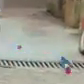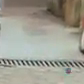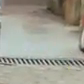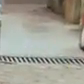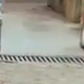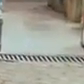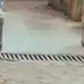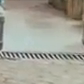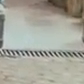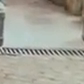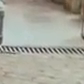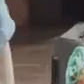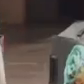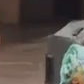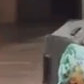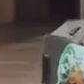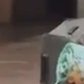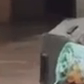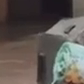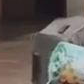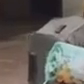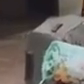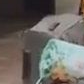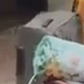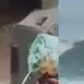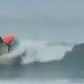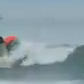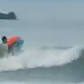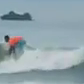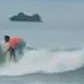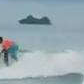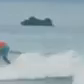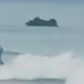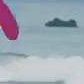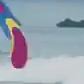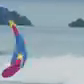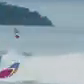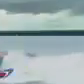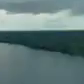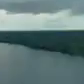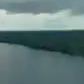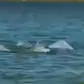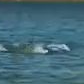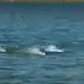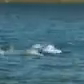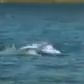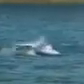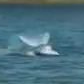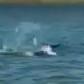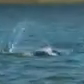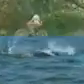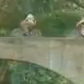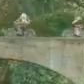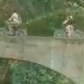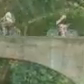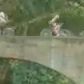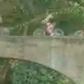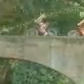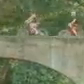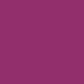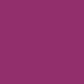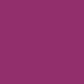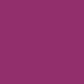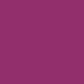cambia. Llegó el gran finde para hacer ese viaje pendiente. Del 28 al 30 de septiembre, 72 horas de descuentos para decir yo